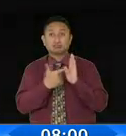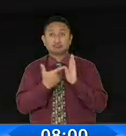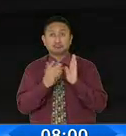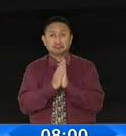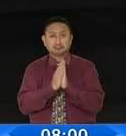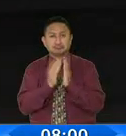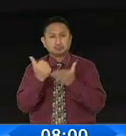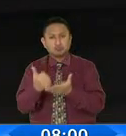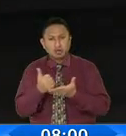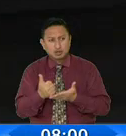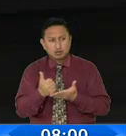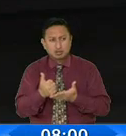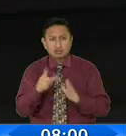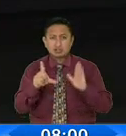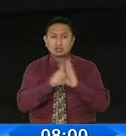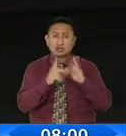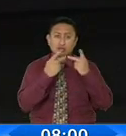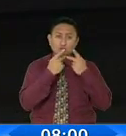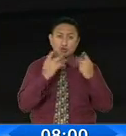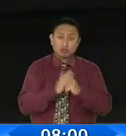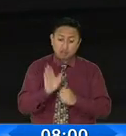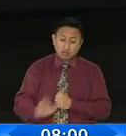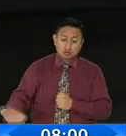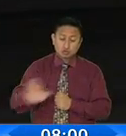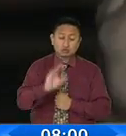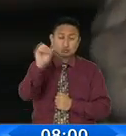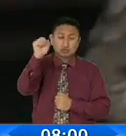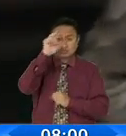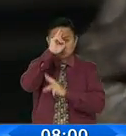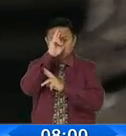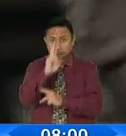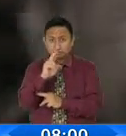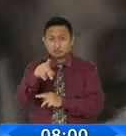con políticas públicas que garanticen los derechos a niñas y